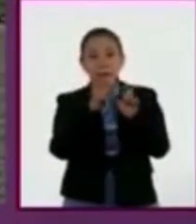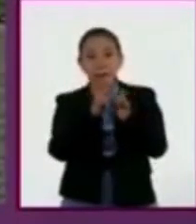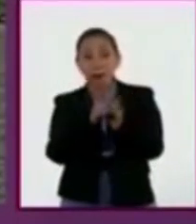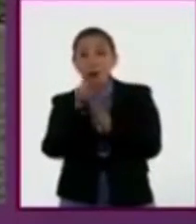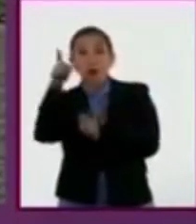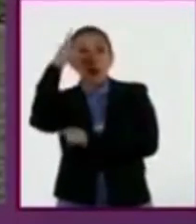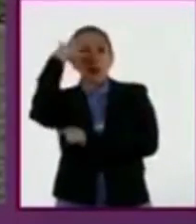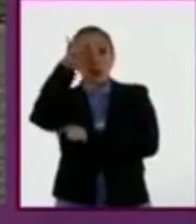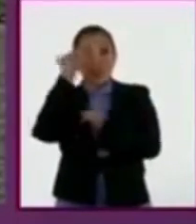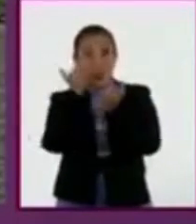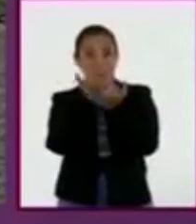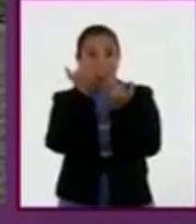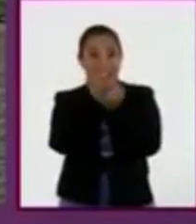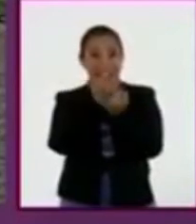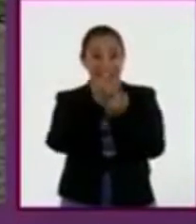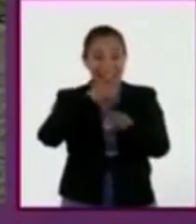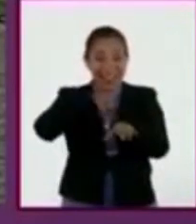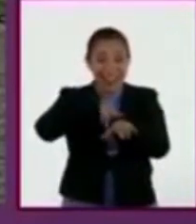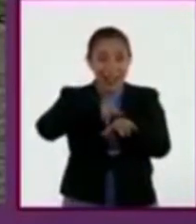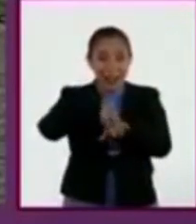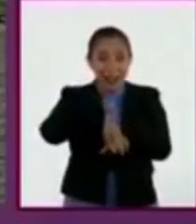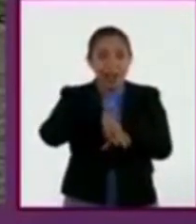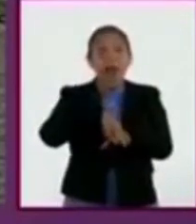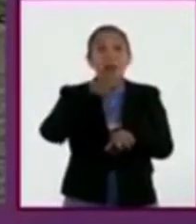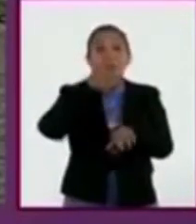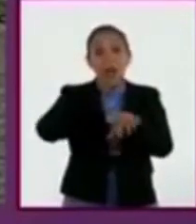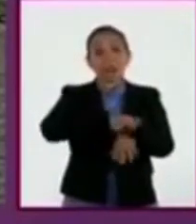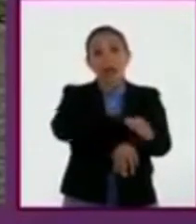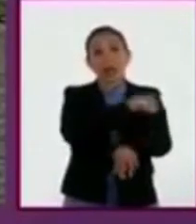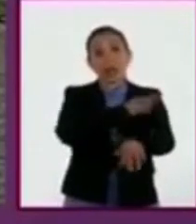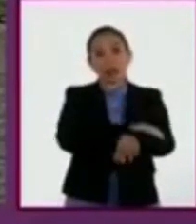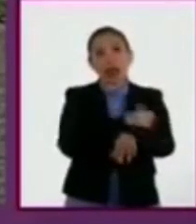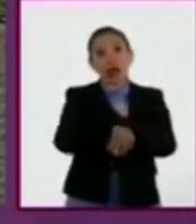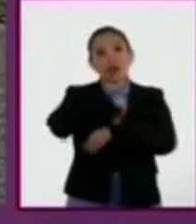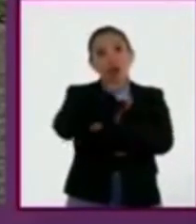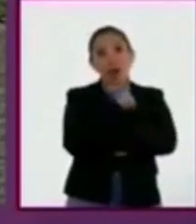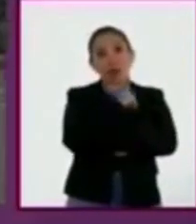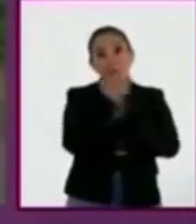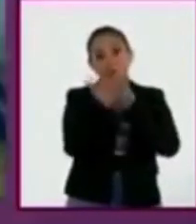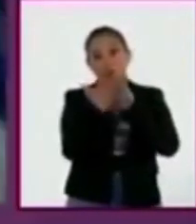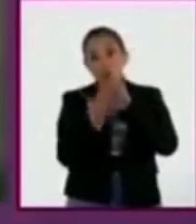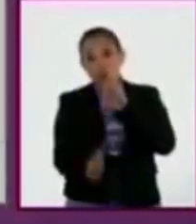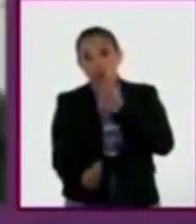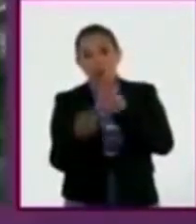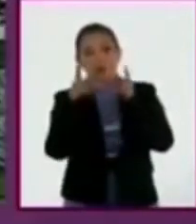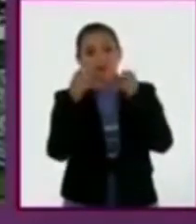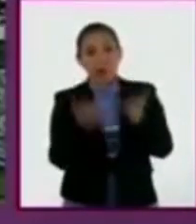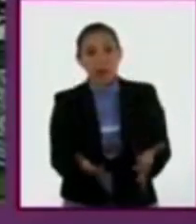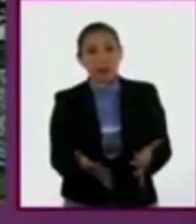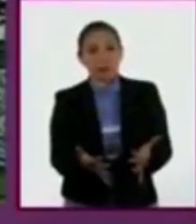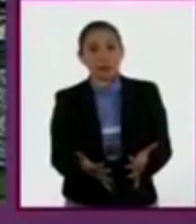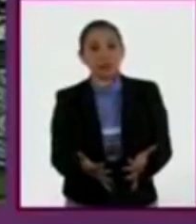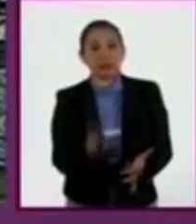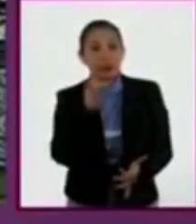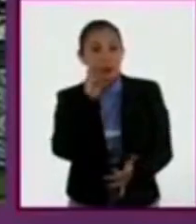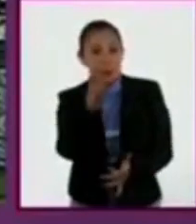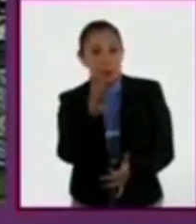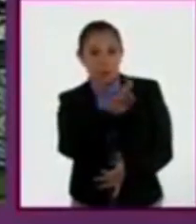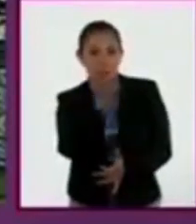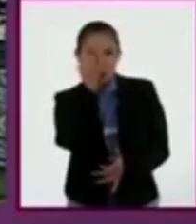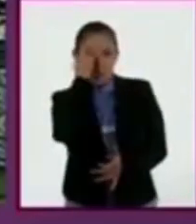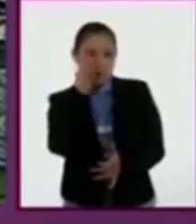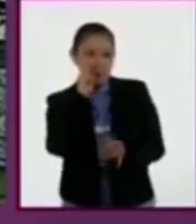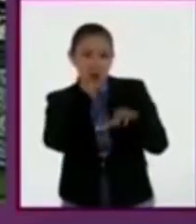un adulto baja por la resbaladilla, él tendría más energía potencial gravitacional. Esto lo podemos reconocer